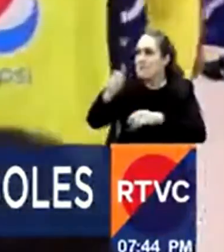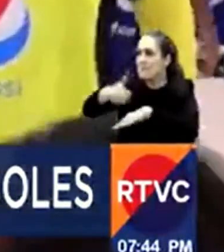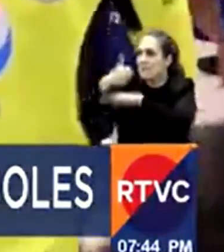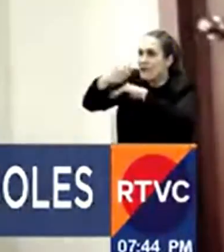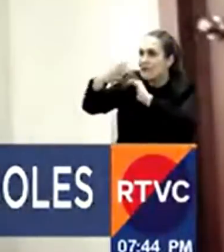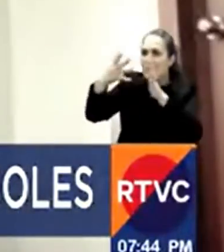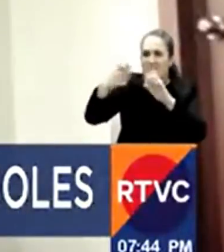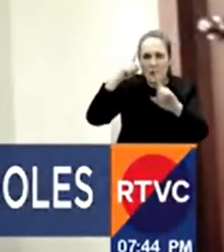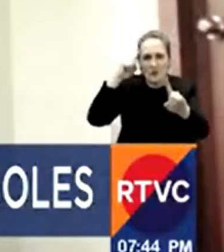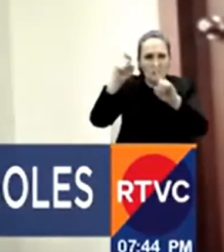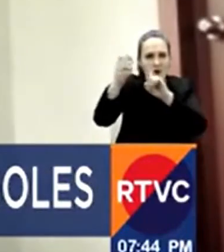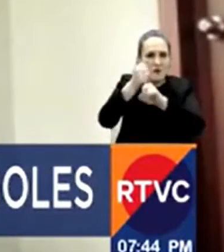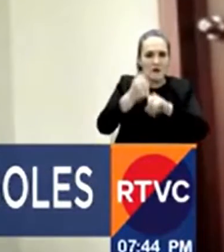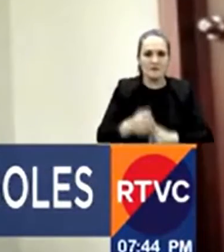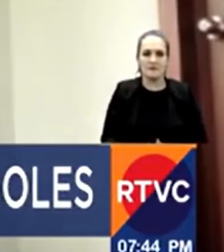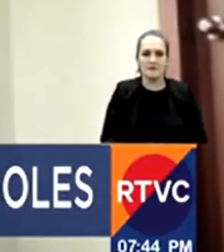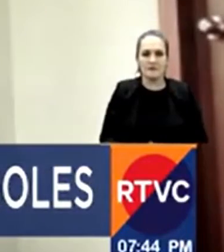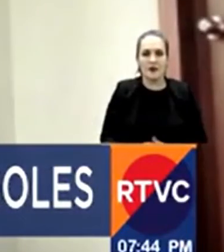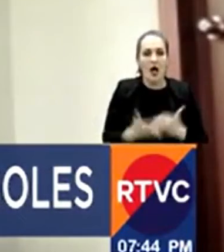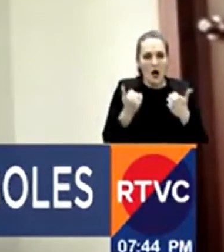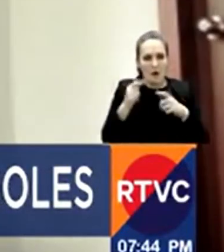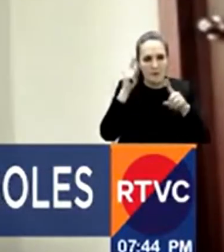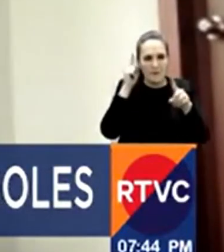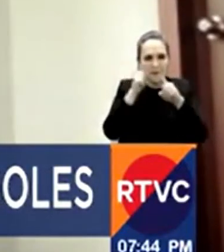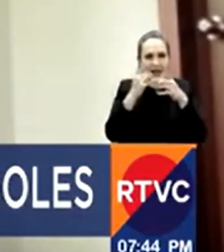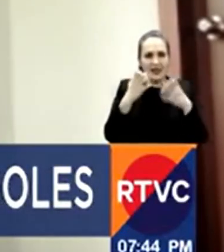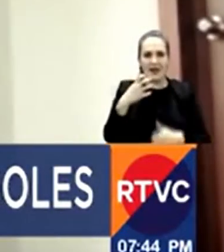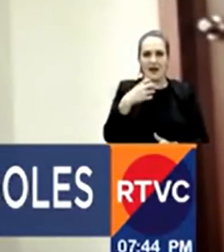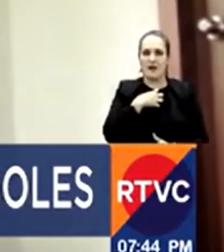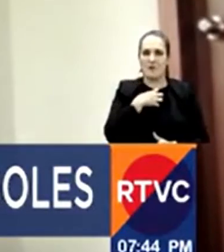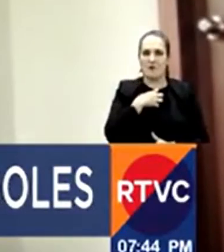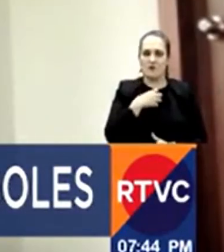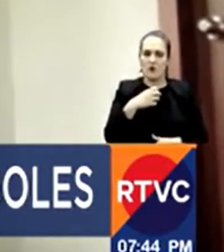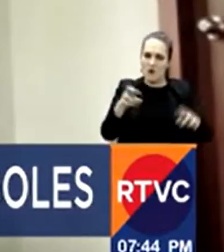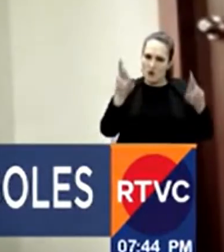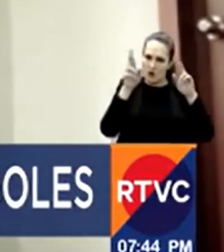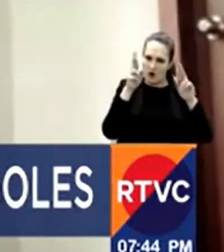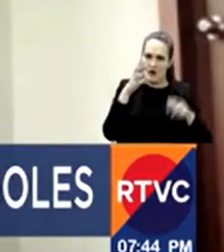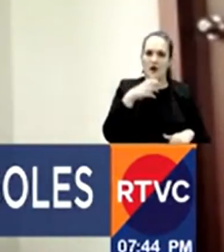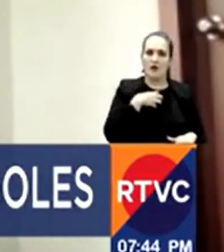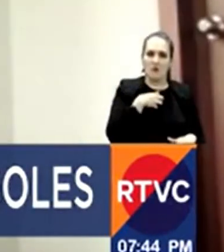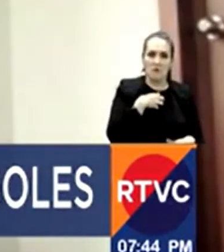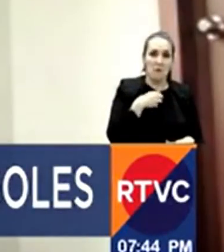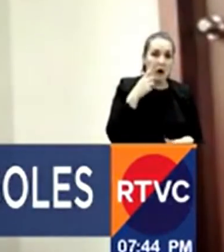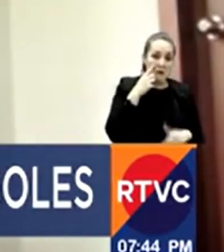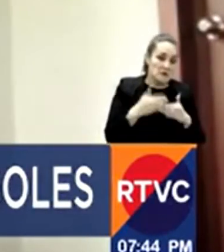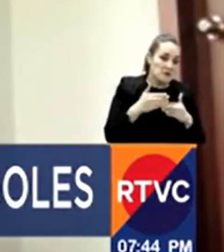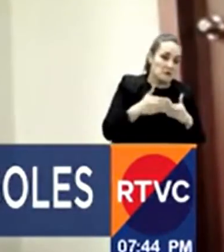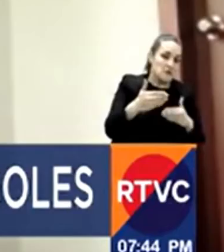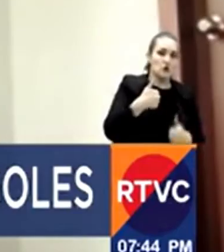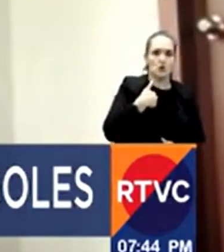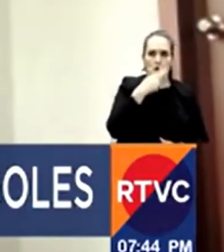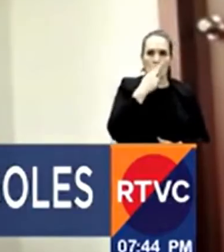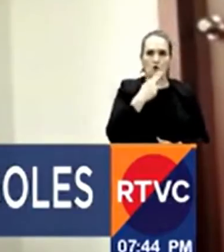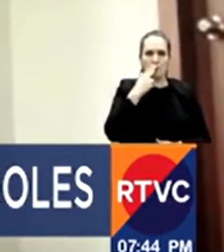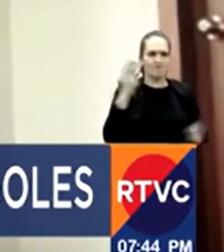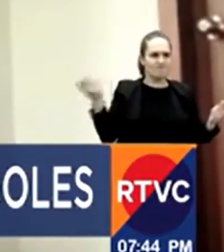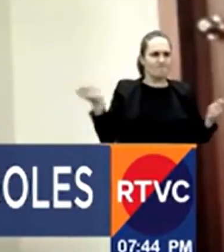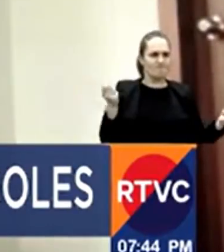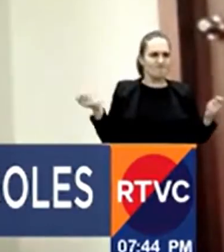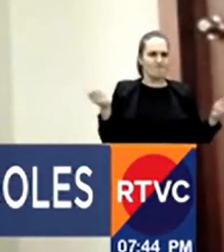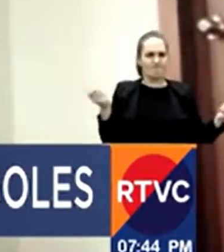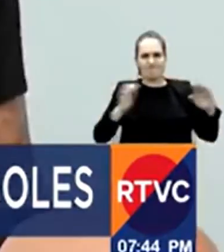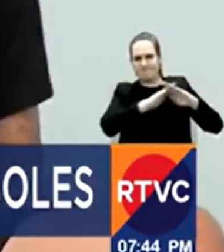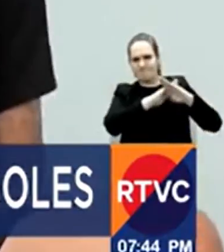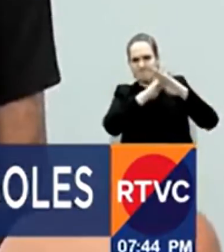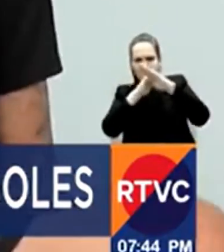Pero estando aquí, obviamente, estamos trabajando para quedar campeones. Ojalá que se dé, digamos, ese es el compromiso mío para con Millonarios, para con